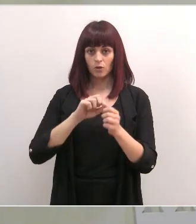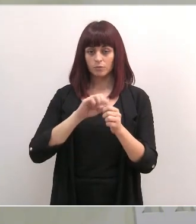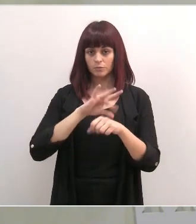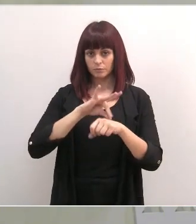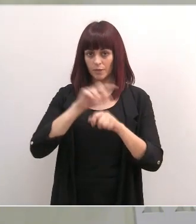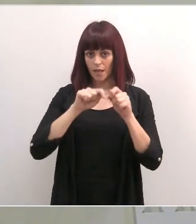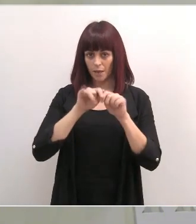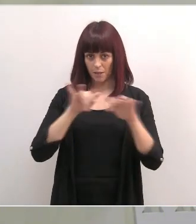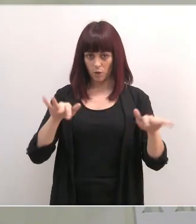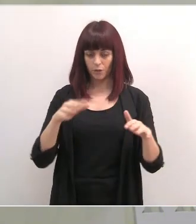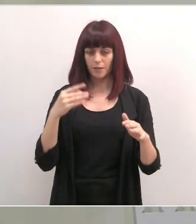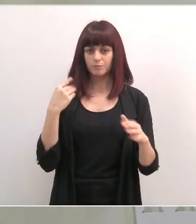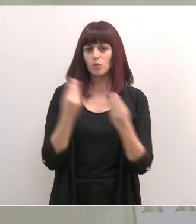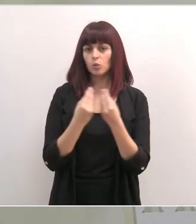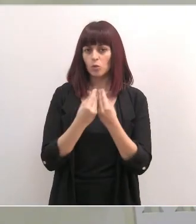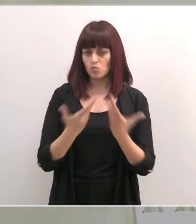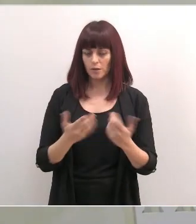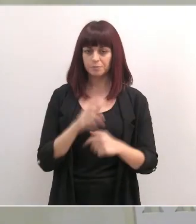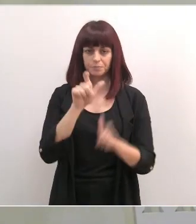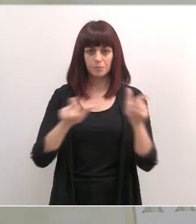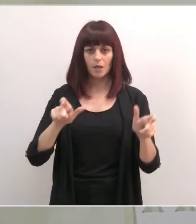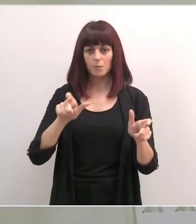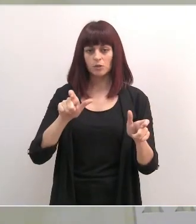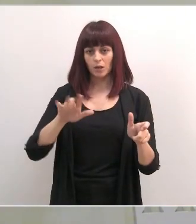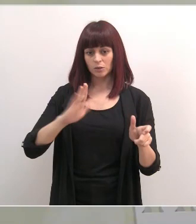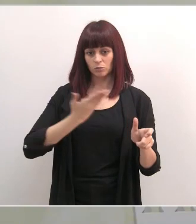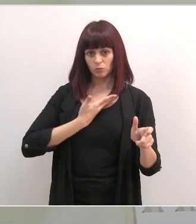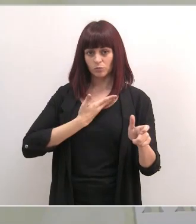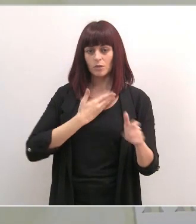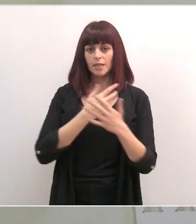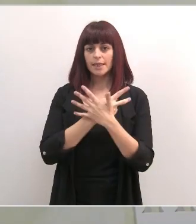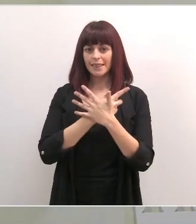Epidemiología, registraba las siguientes cifras. El número de personas afectadas era de